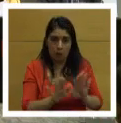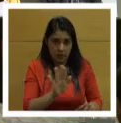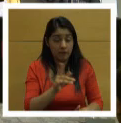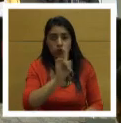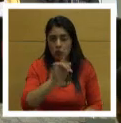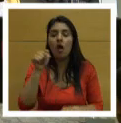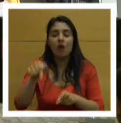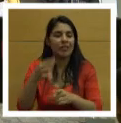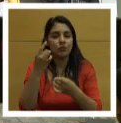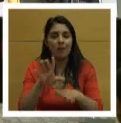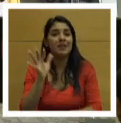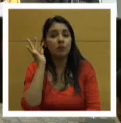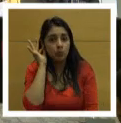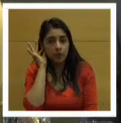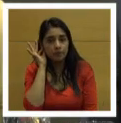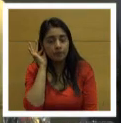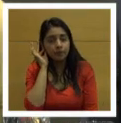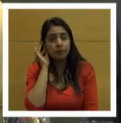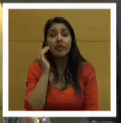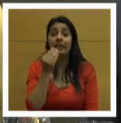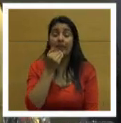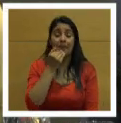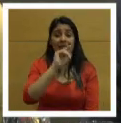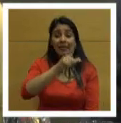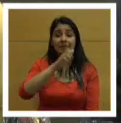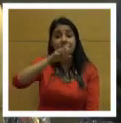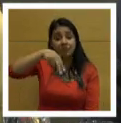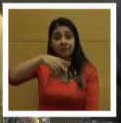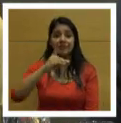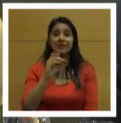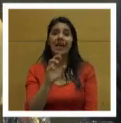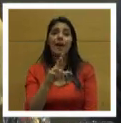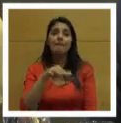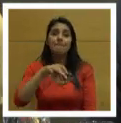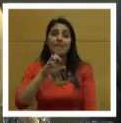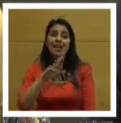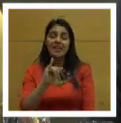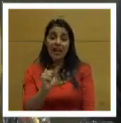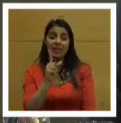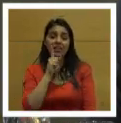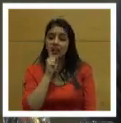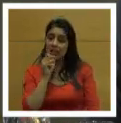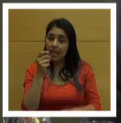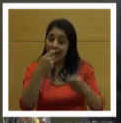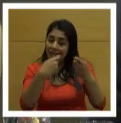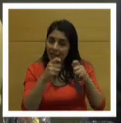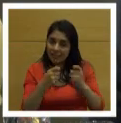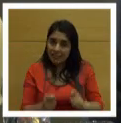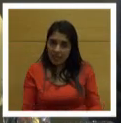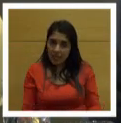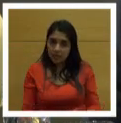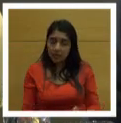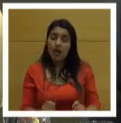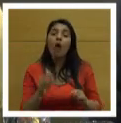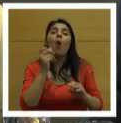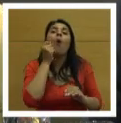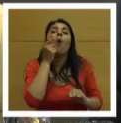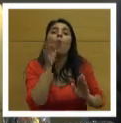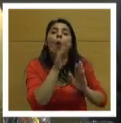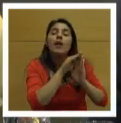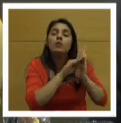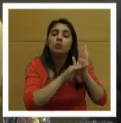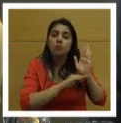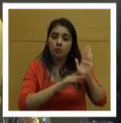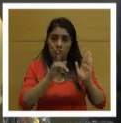que revisar, y en eso es tan importante esta reparación, porque se ordena revisar y adecuar los protocolos de